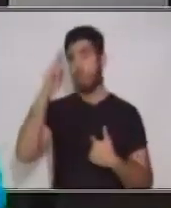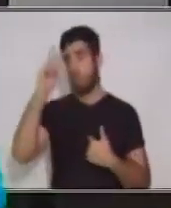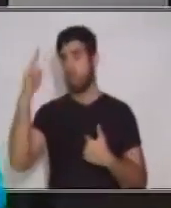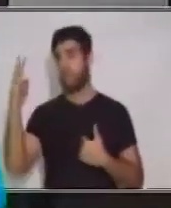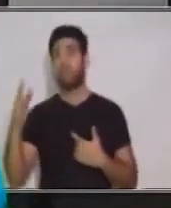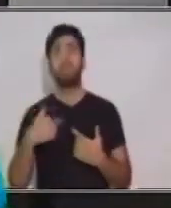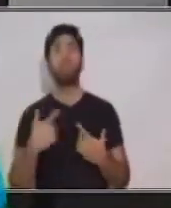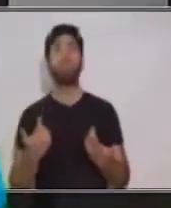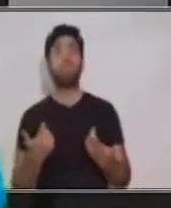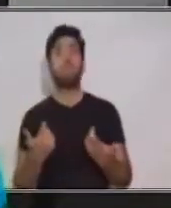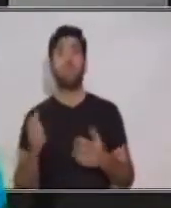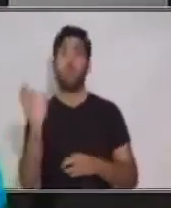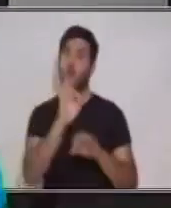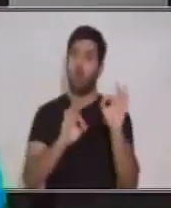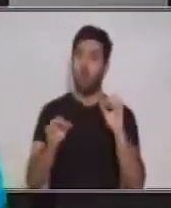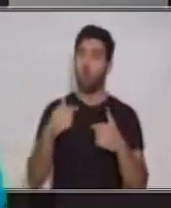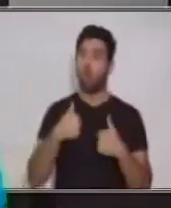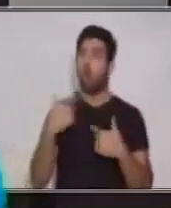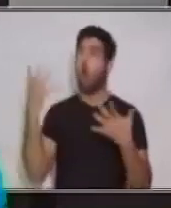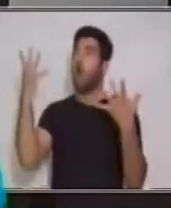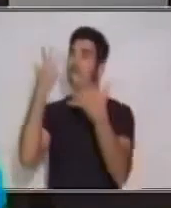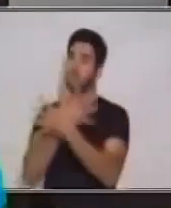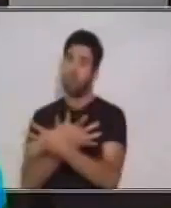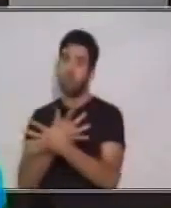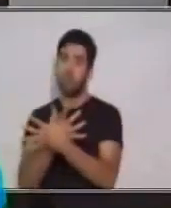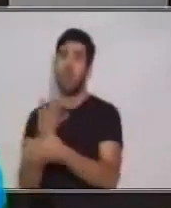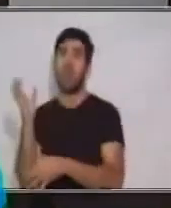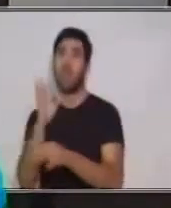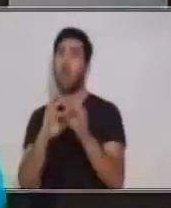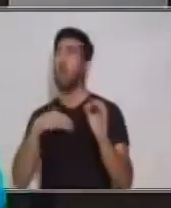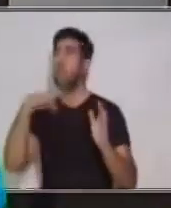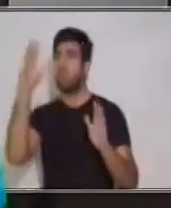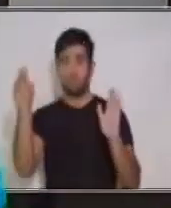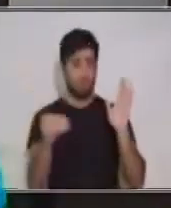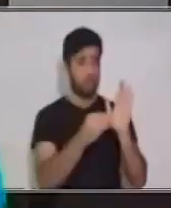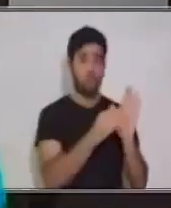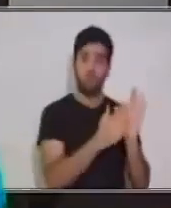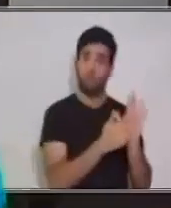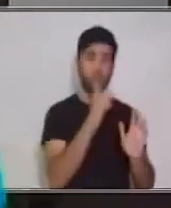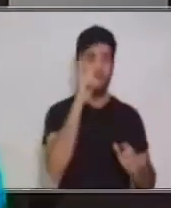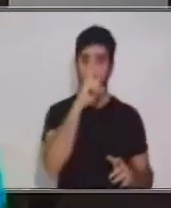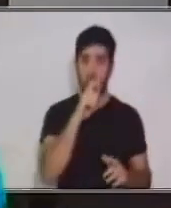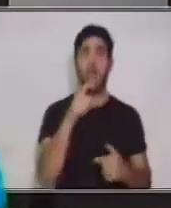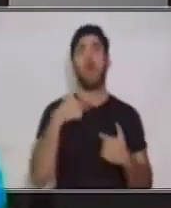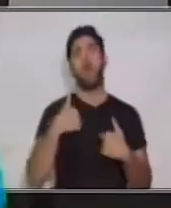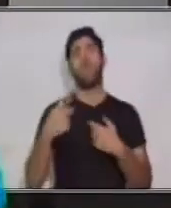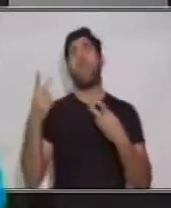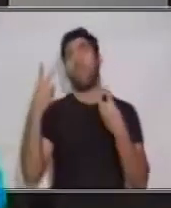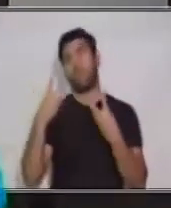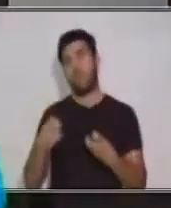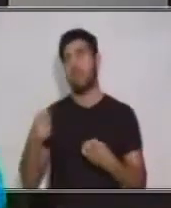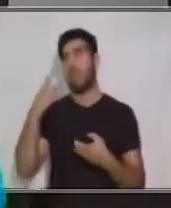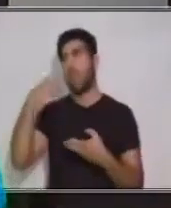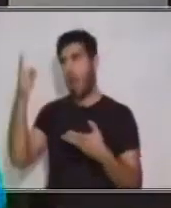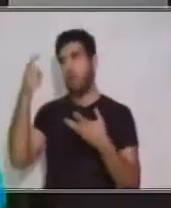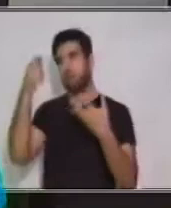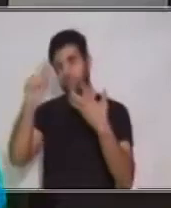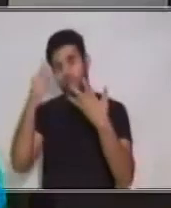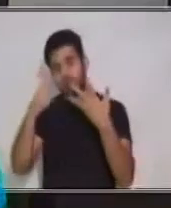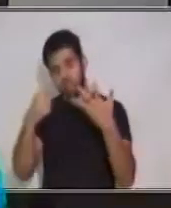forma me confundo o no coloco un dato? Tengo que volver a revisar, ¿verdad? No puedo dar una